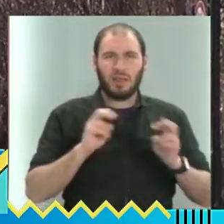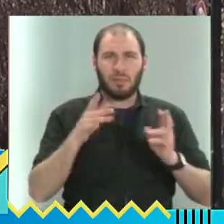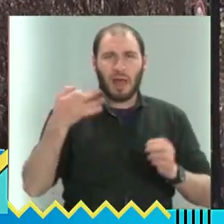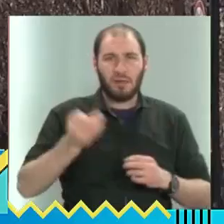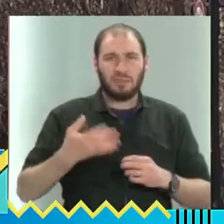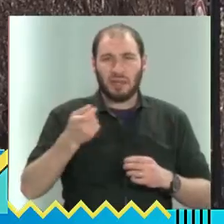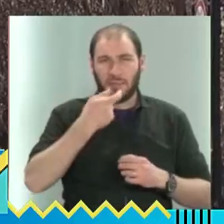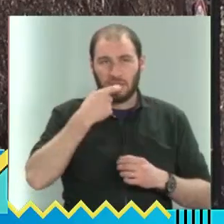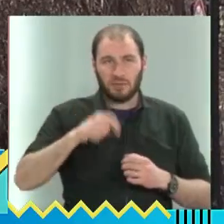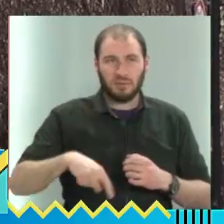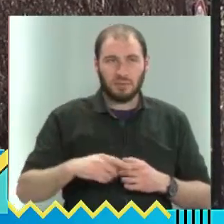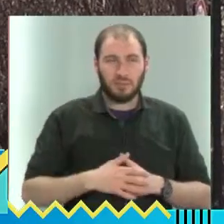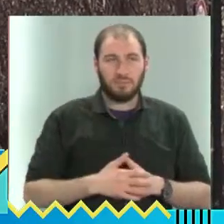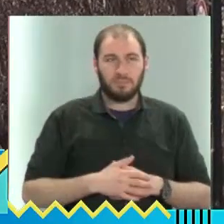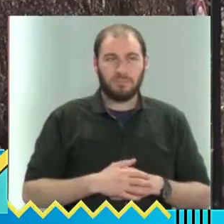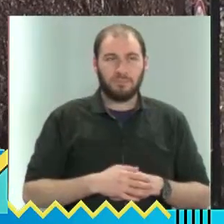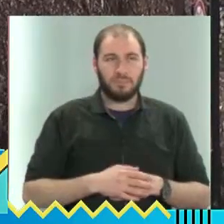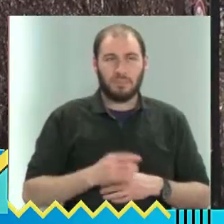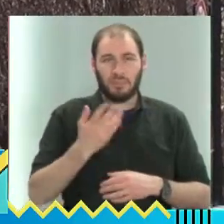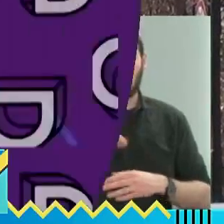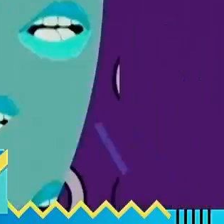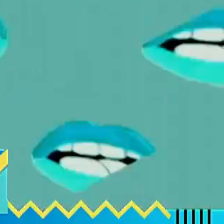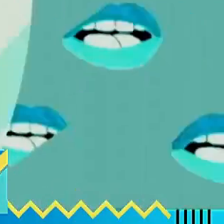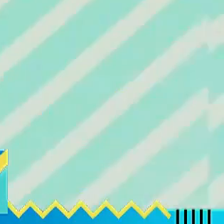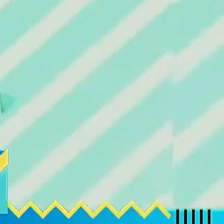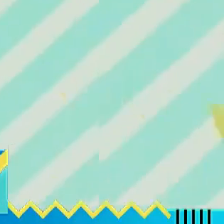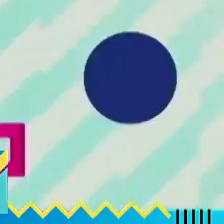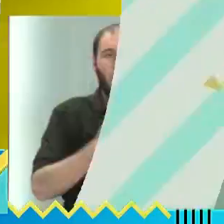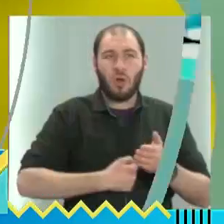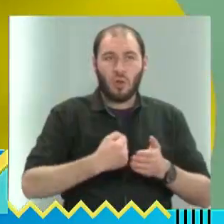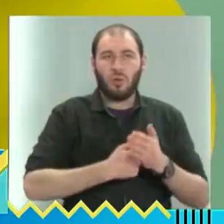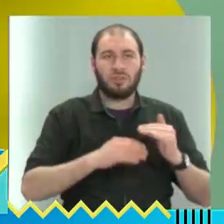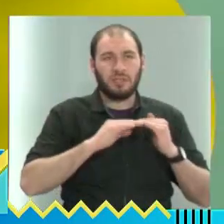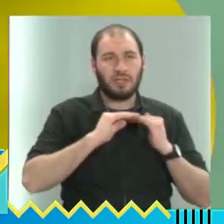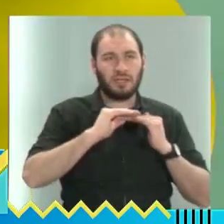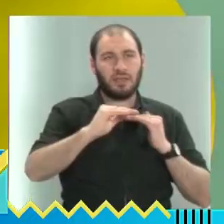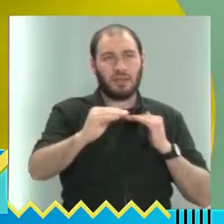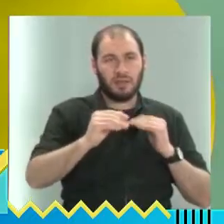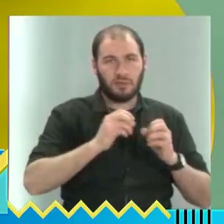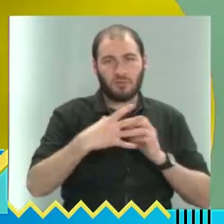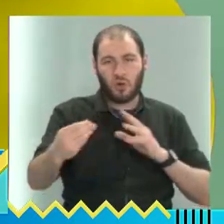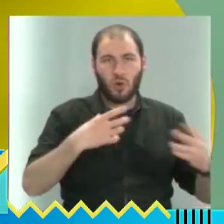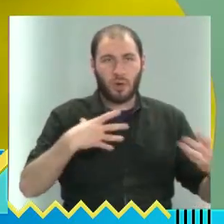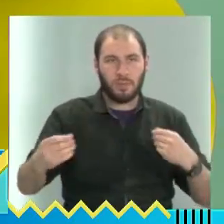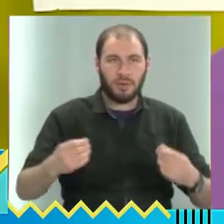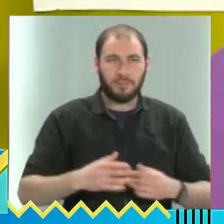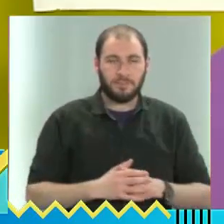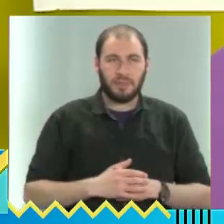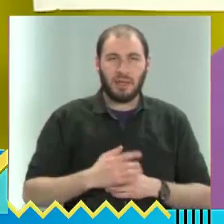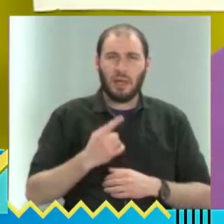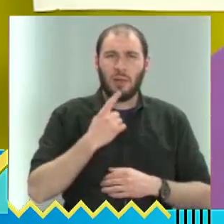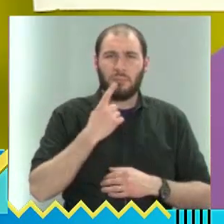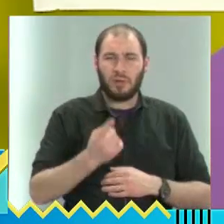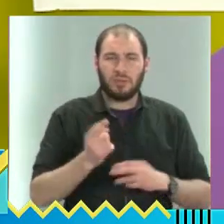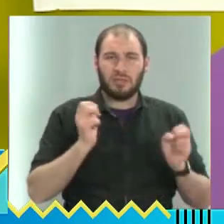particular de Mendoza y que los arquitectos luchamos para que eso se siga manteniendo y se siga replicando. Bien, y un poco